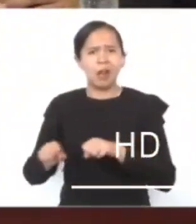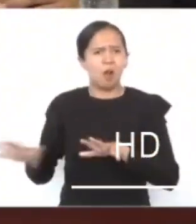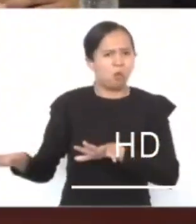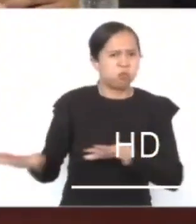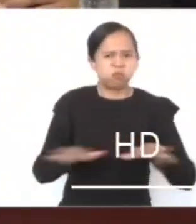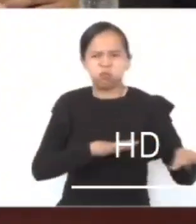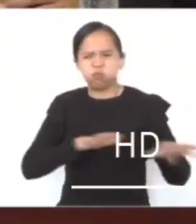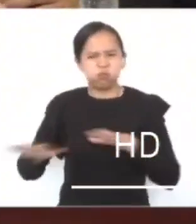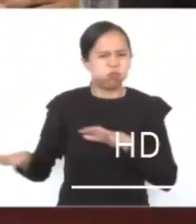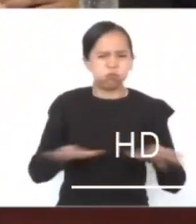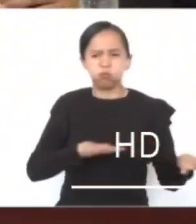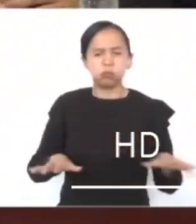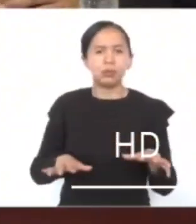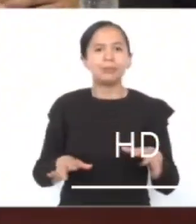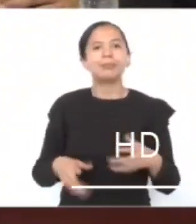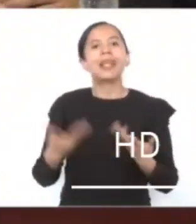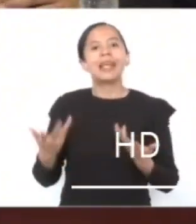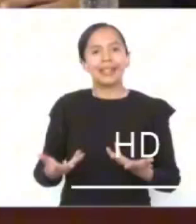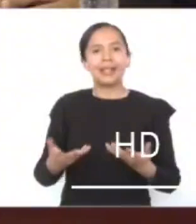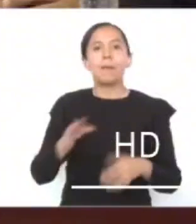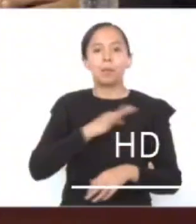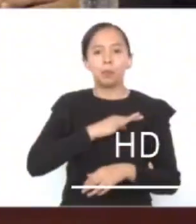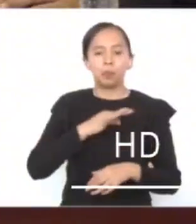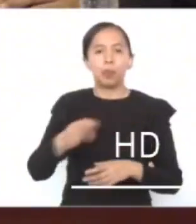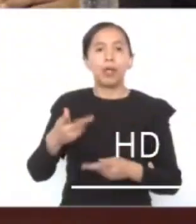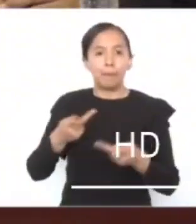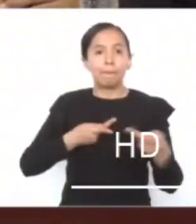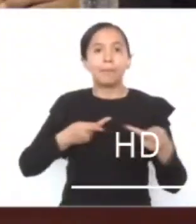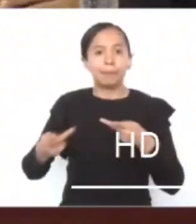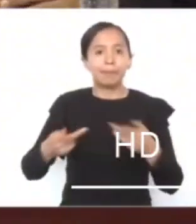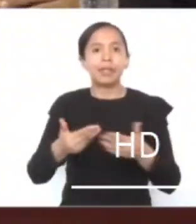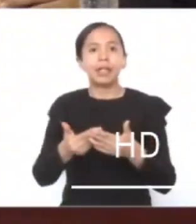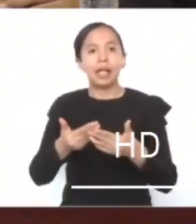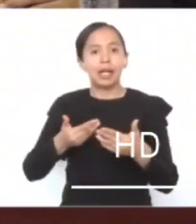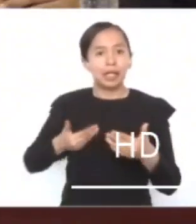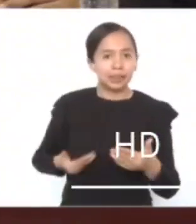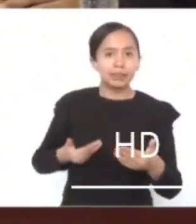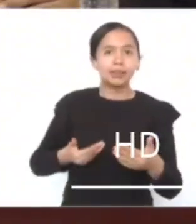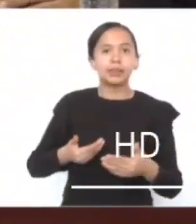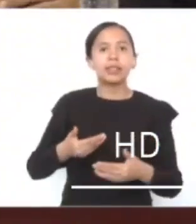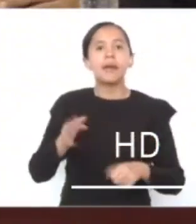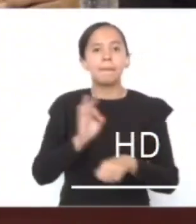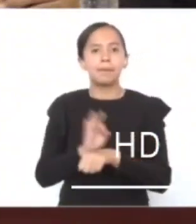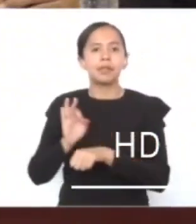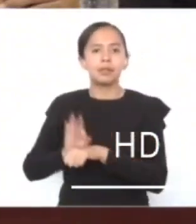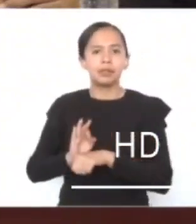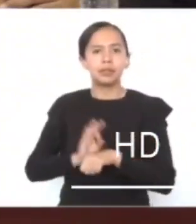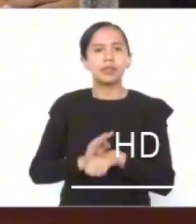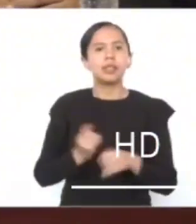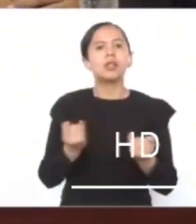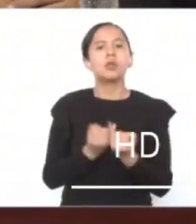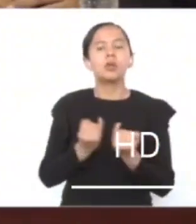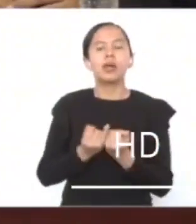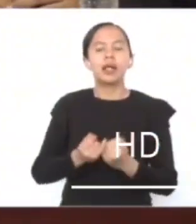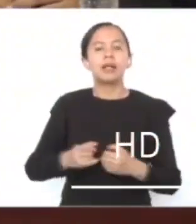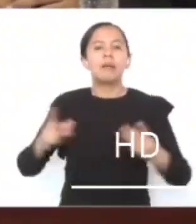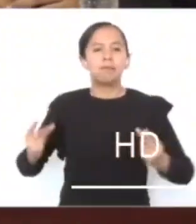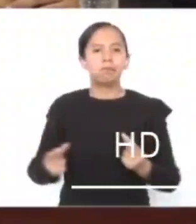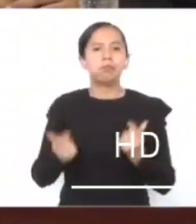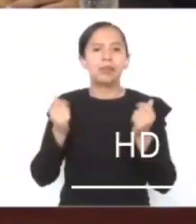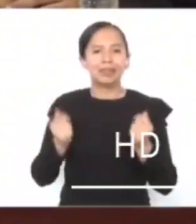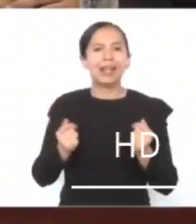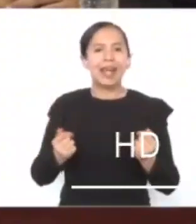magnitud y sigue perfeccionando sus mecanismos de prevención y de reacción